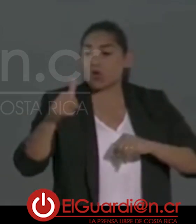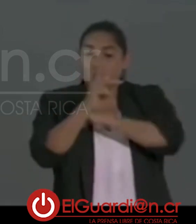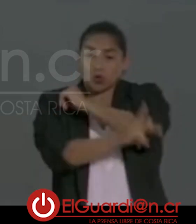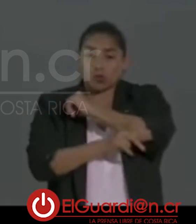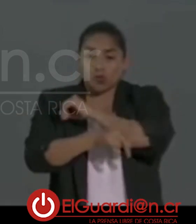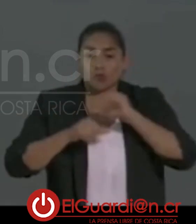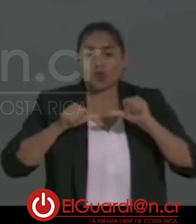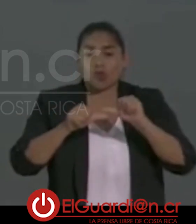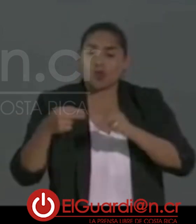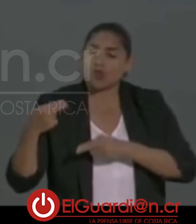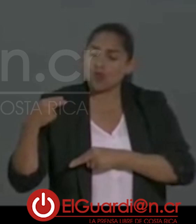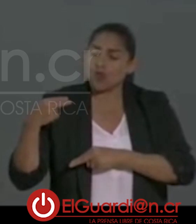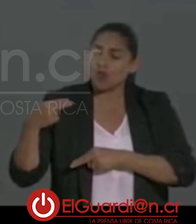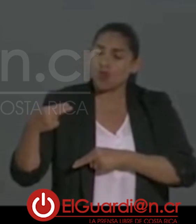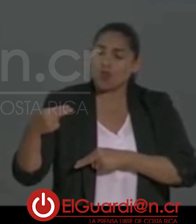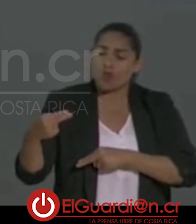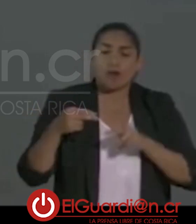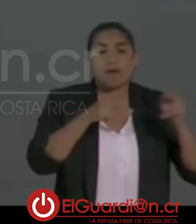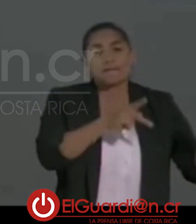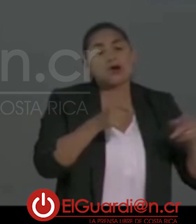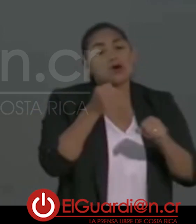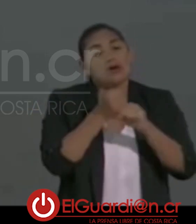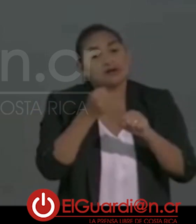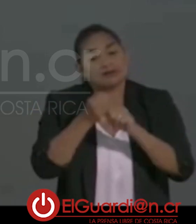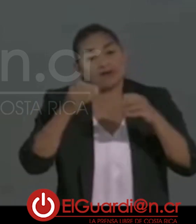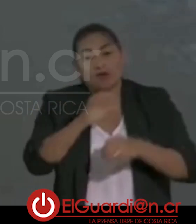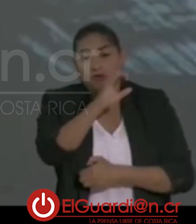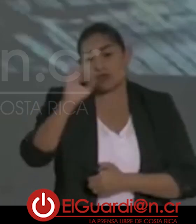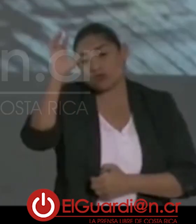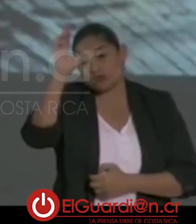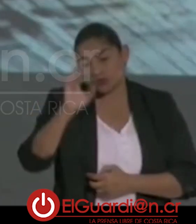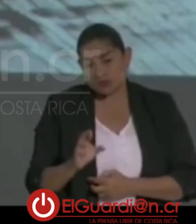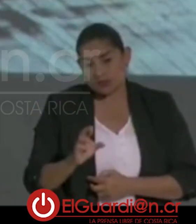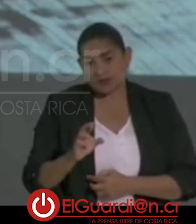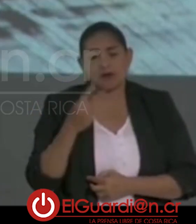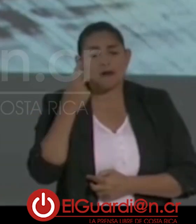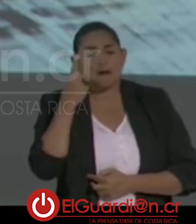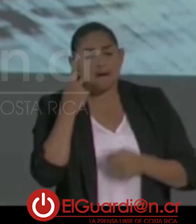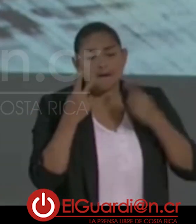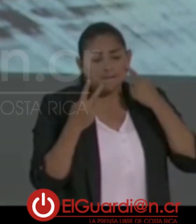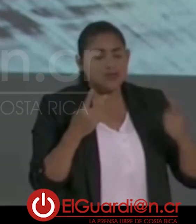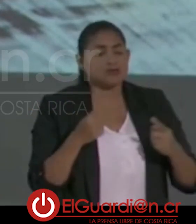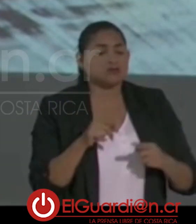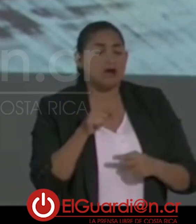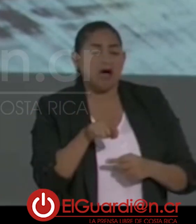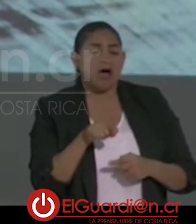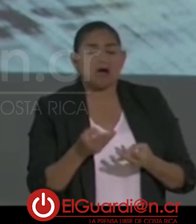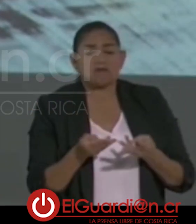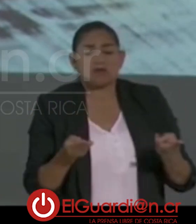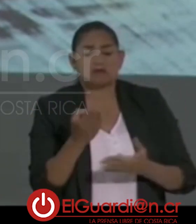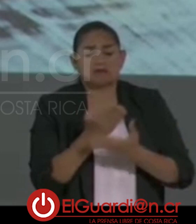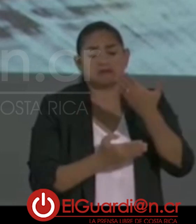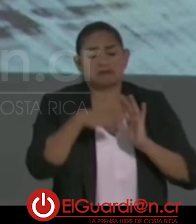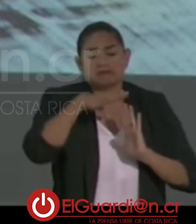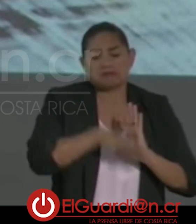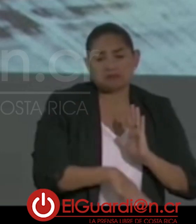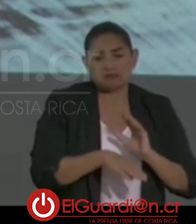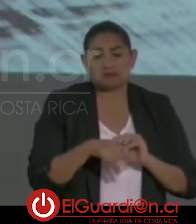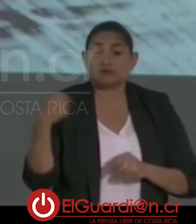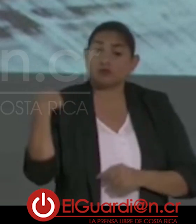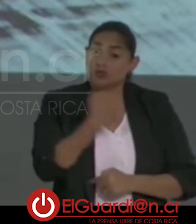sosteniendo la herencia histórica de que las personas trabajadoras en Costa Rica se han vistas como una simple materia prima